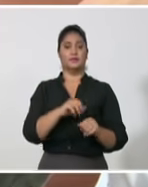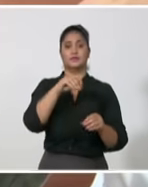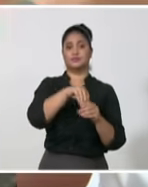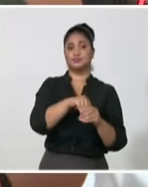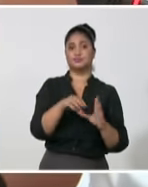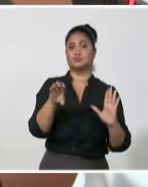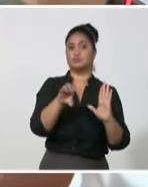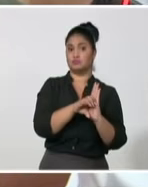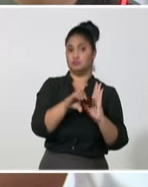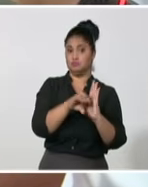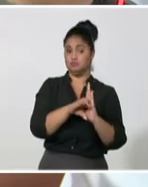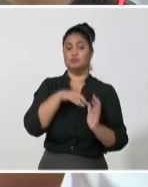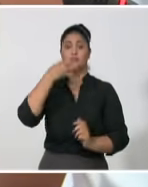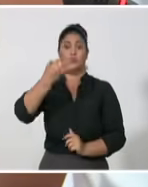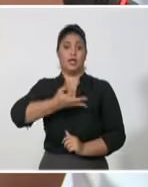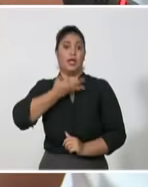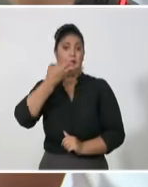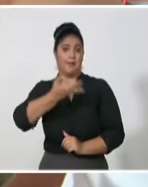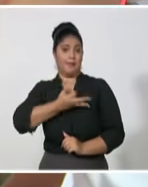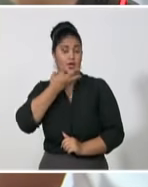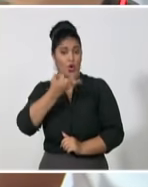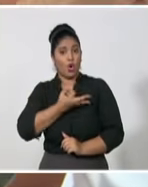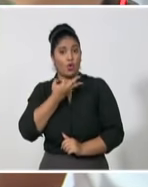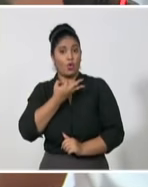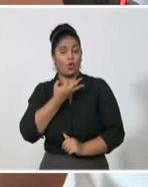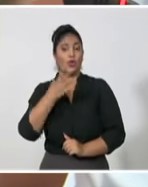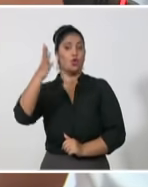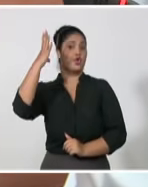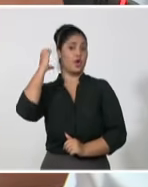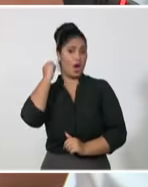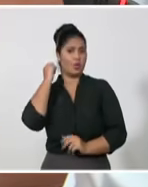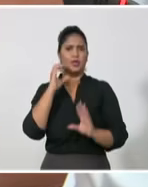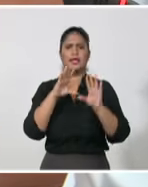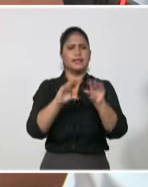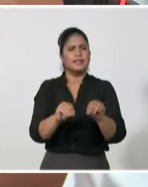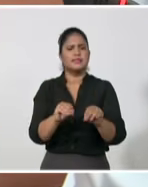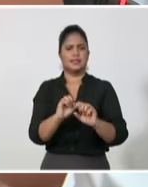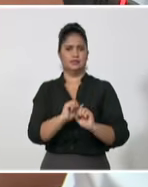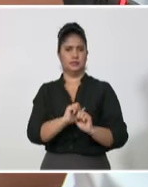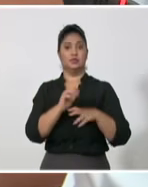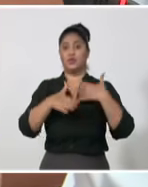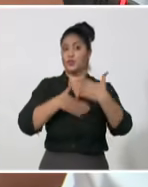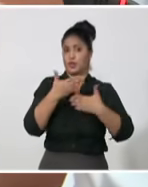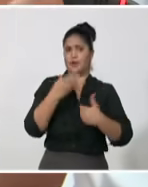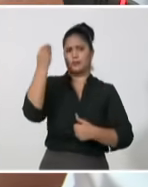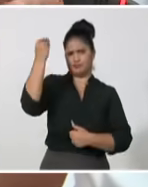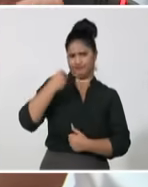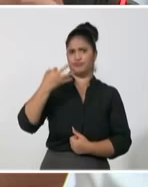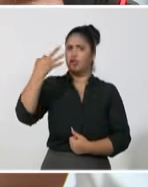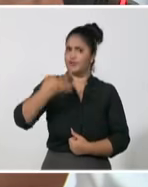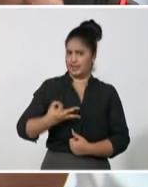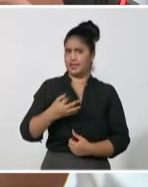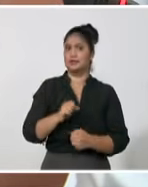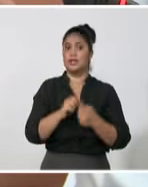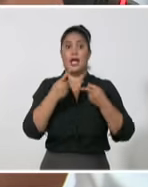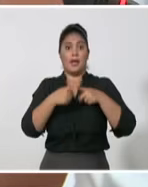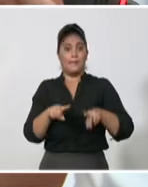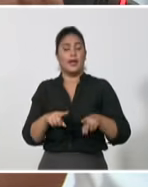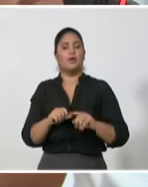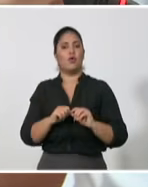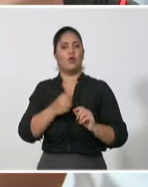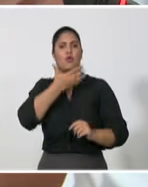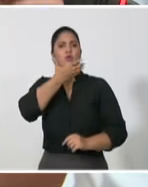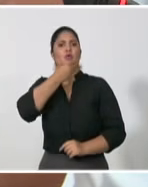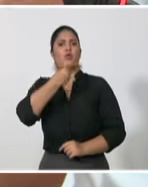ejército decía que aunque era insuficiente había un incremento progresivo y sostenido en la producción de jóvenes